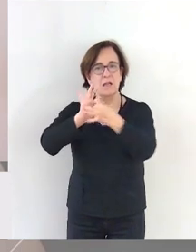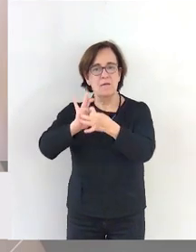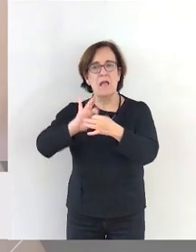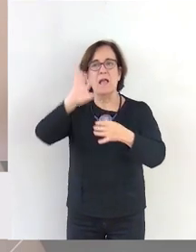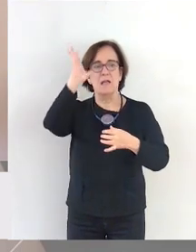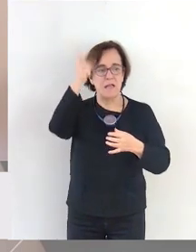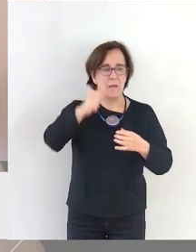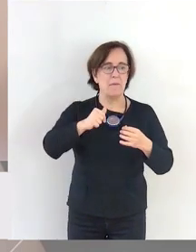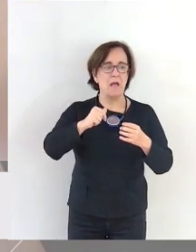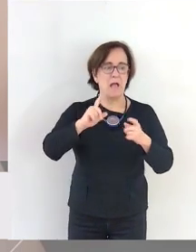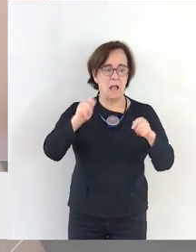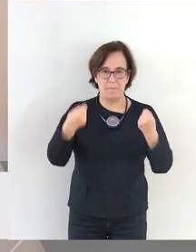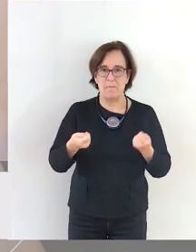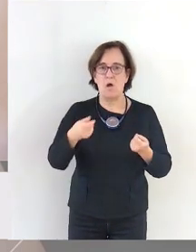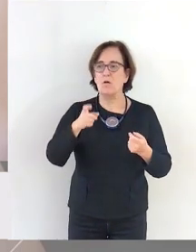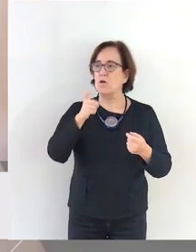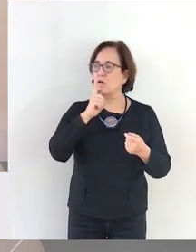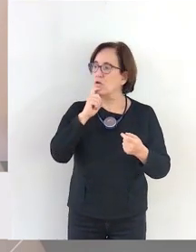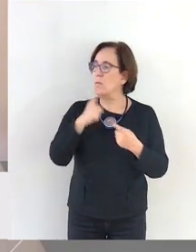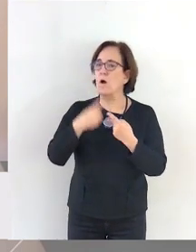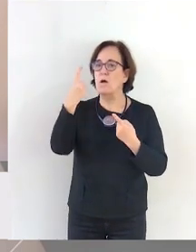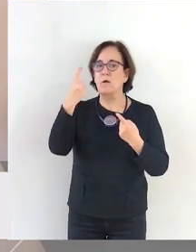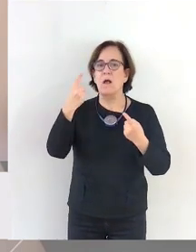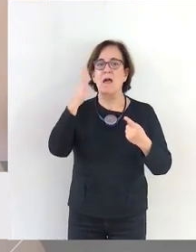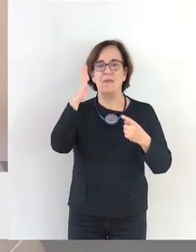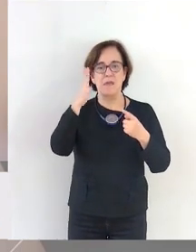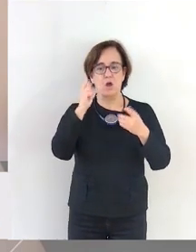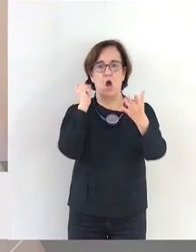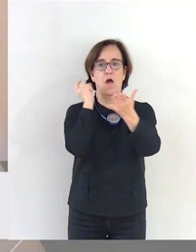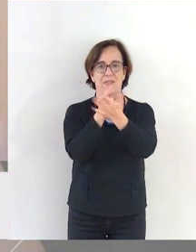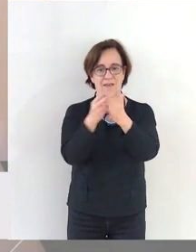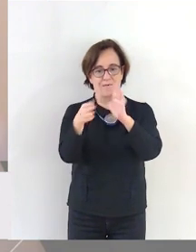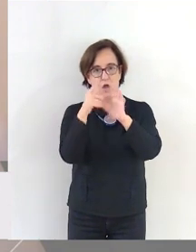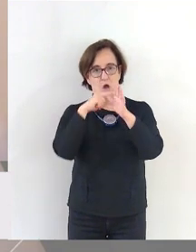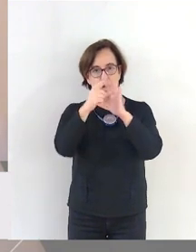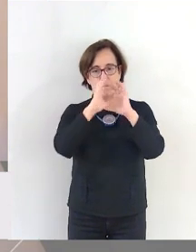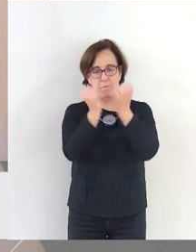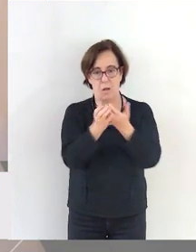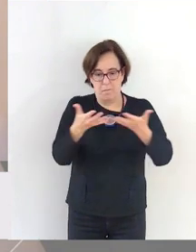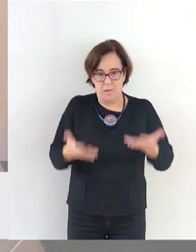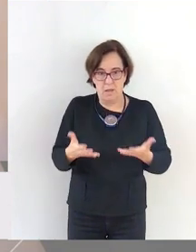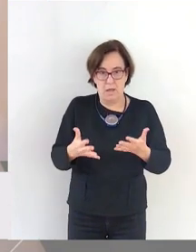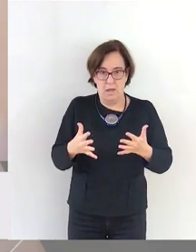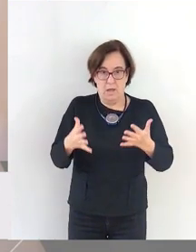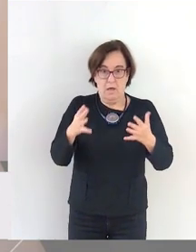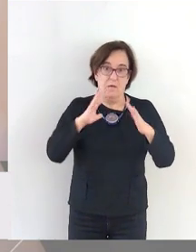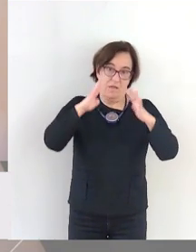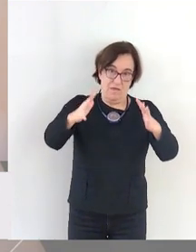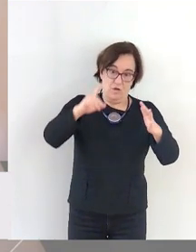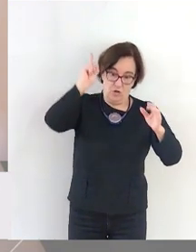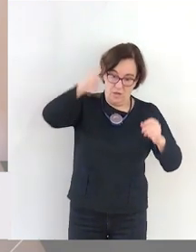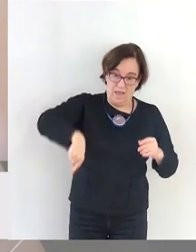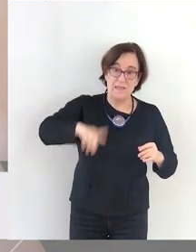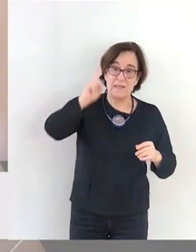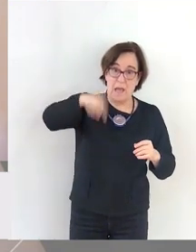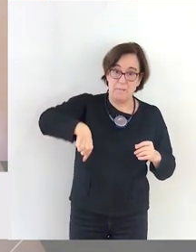el clima y el medio ambiente como uno de los cinco desafíos mundiales para el presente decenio y frente a